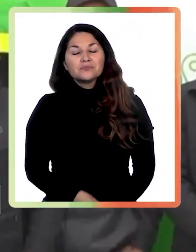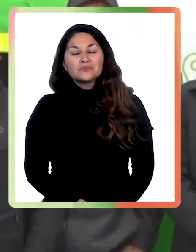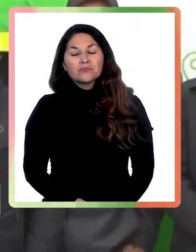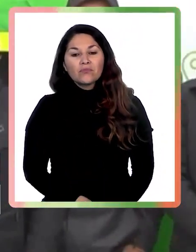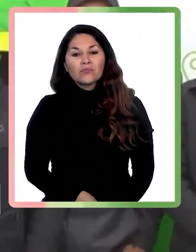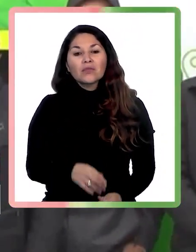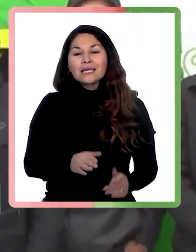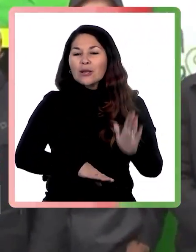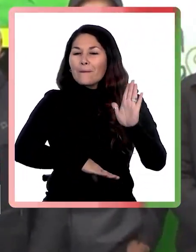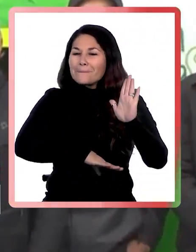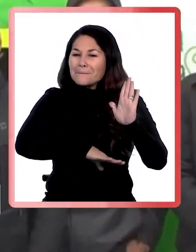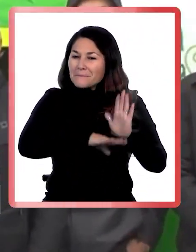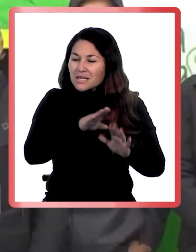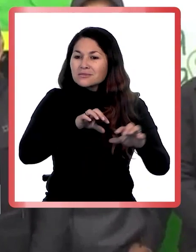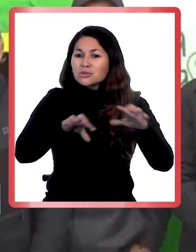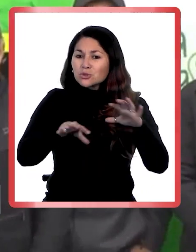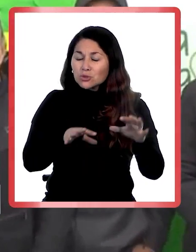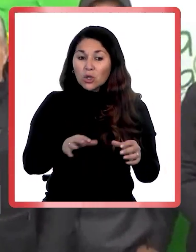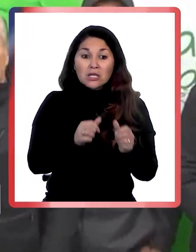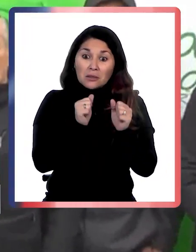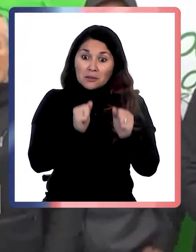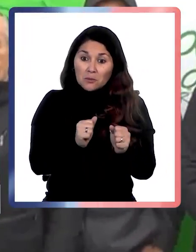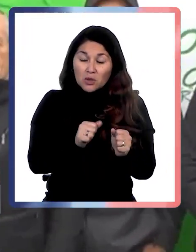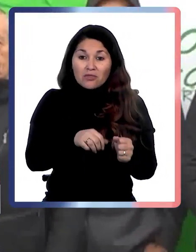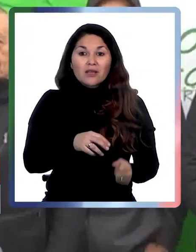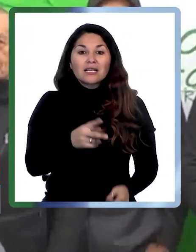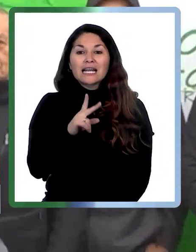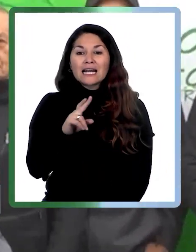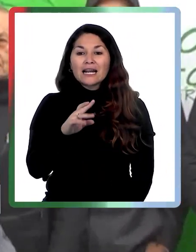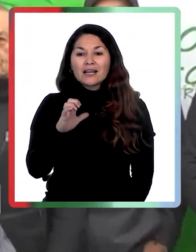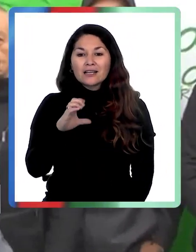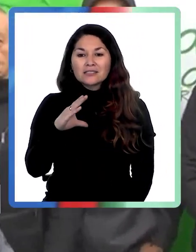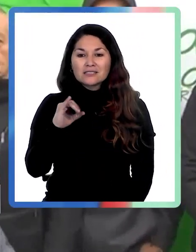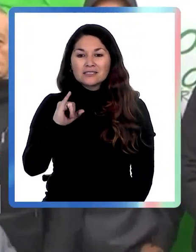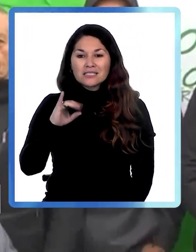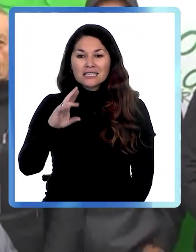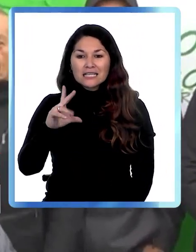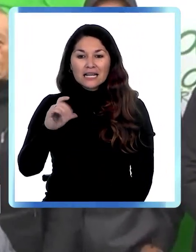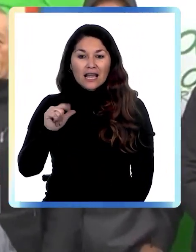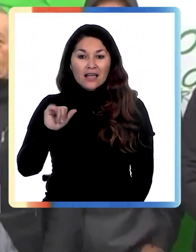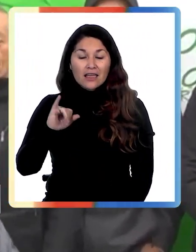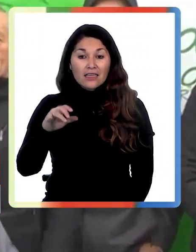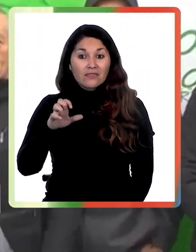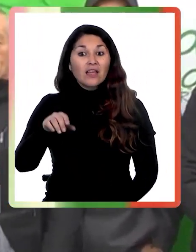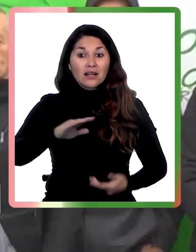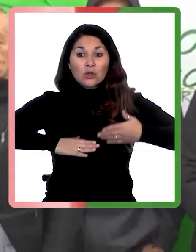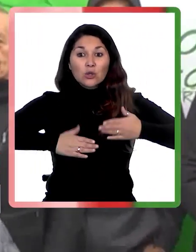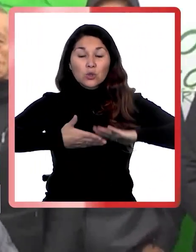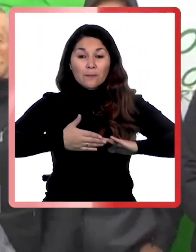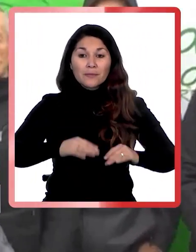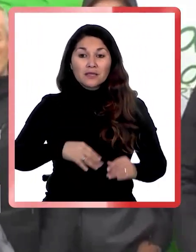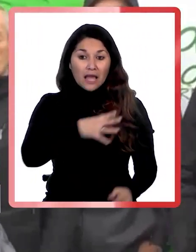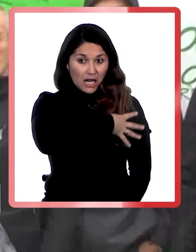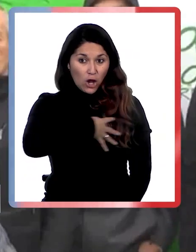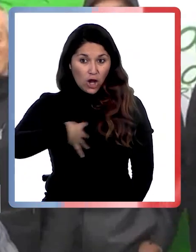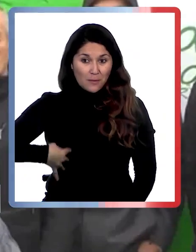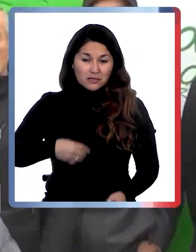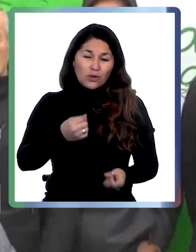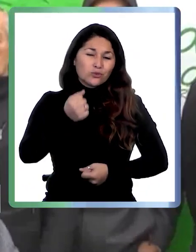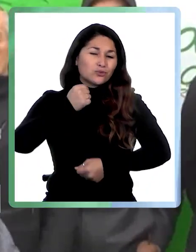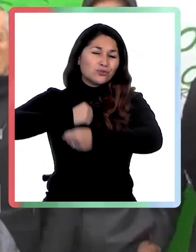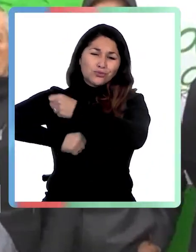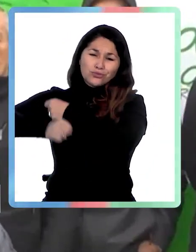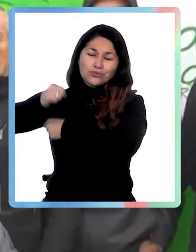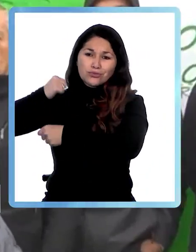elementos de reciclaje en la región o en la ciudad más particularmente como punto de reciclaje para la comunidad magallánica lo